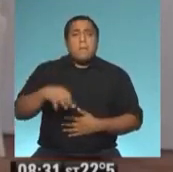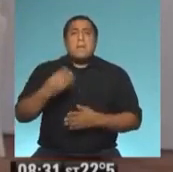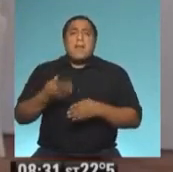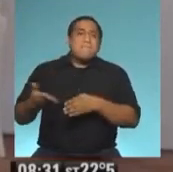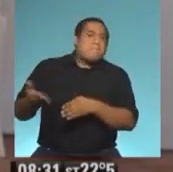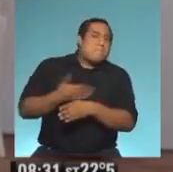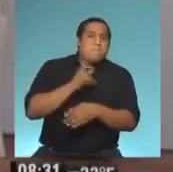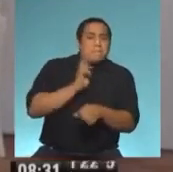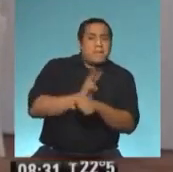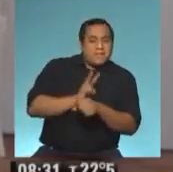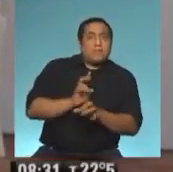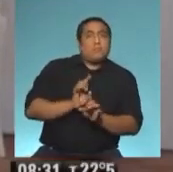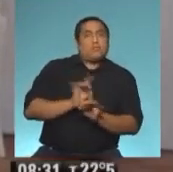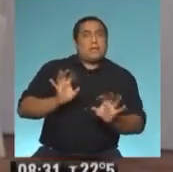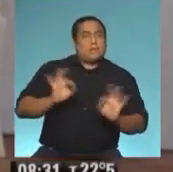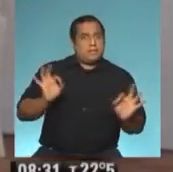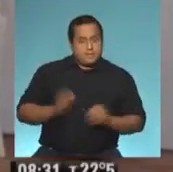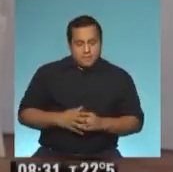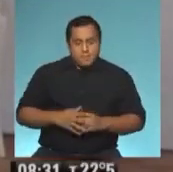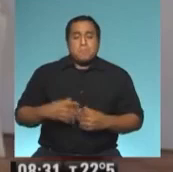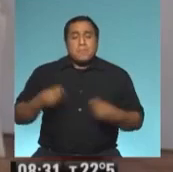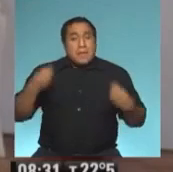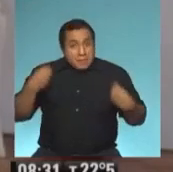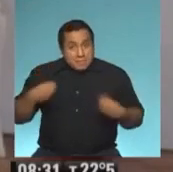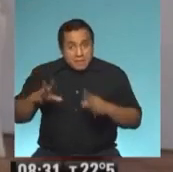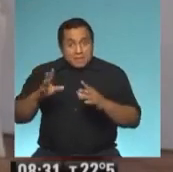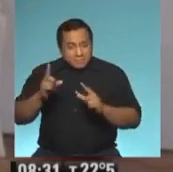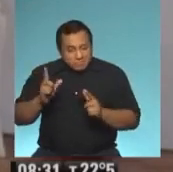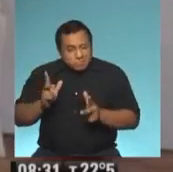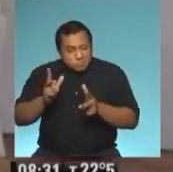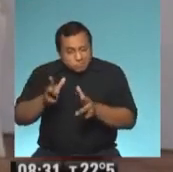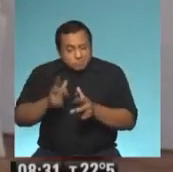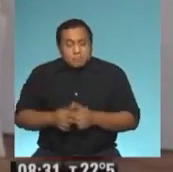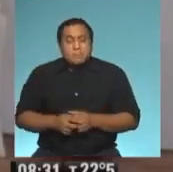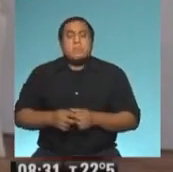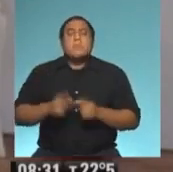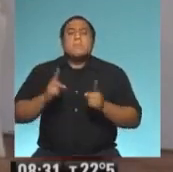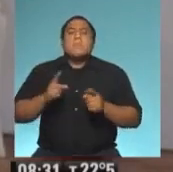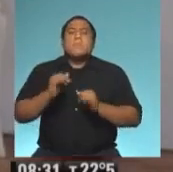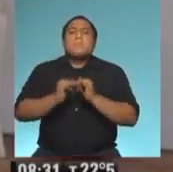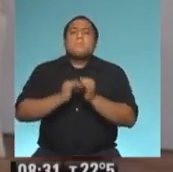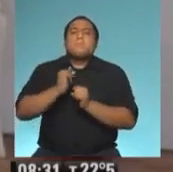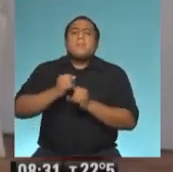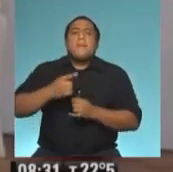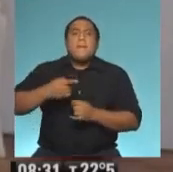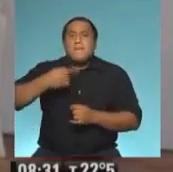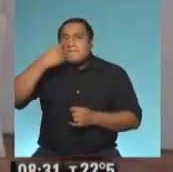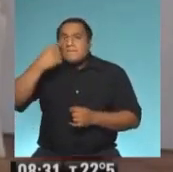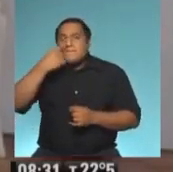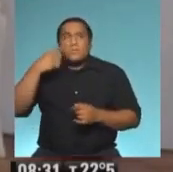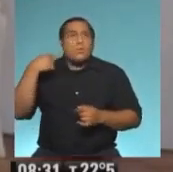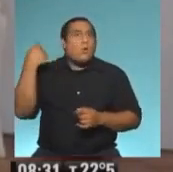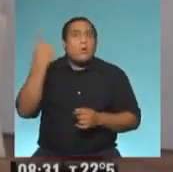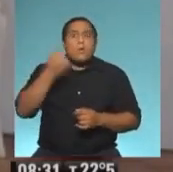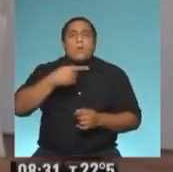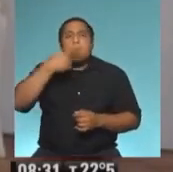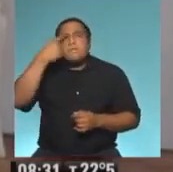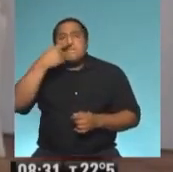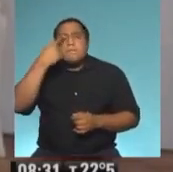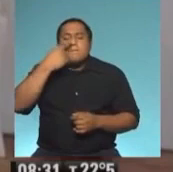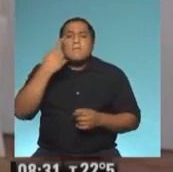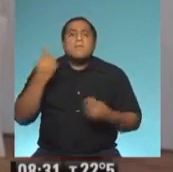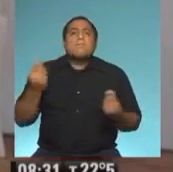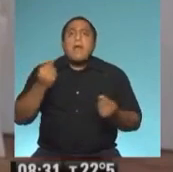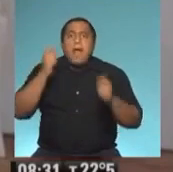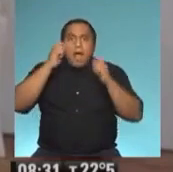prevenir los contagios. Pero vamos a arrancar, como les decía, con algo que tiene que ver con el interés general de todos hoy, porque estamos